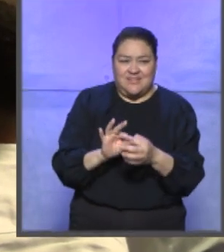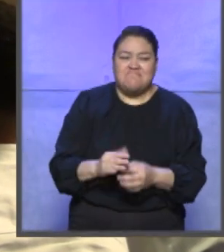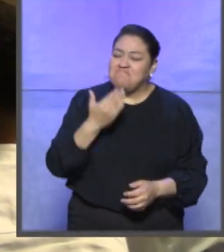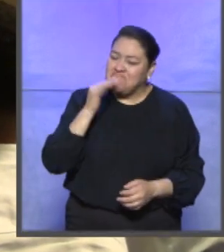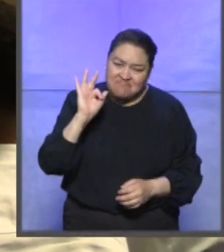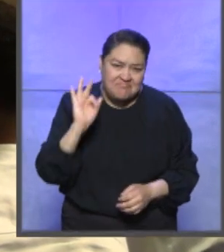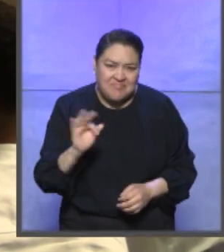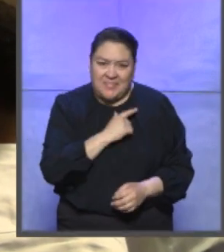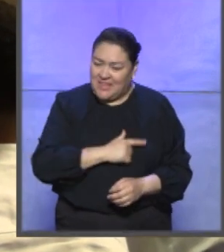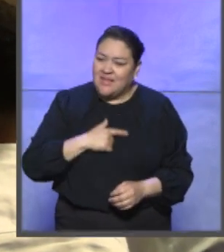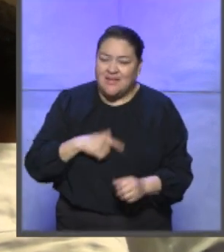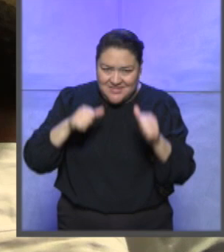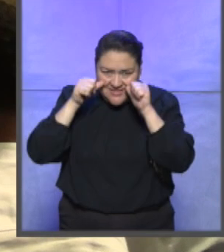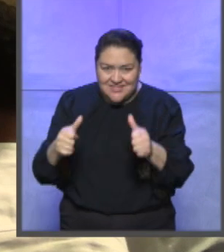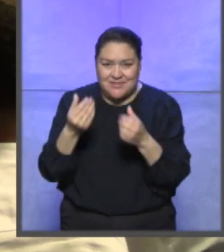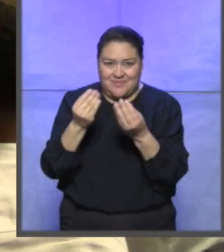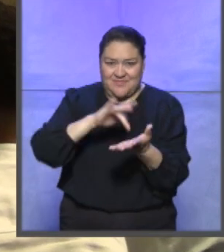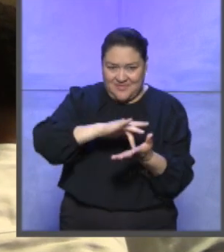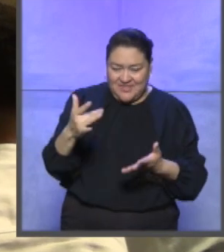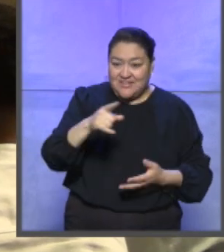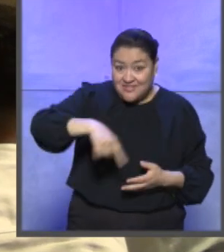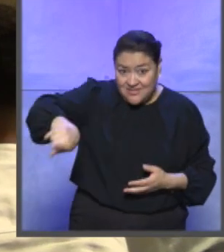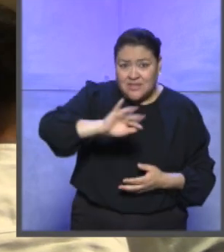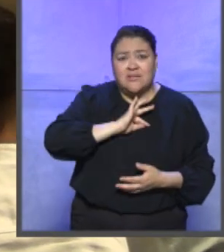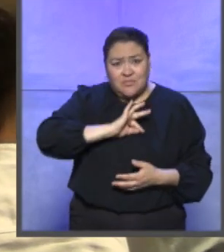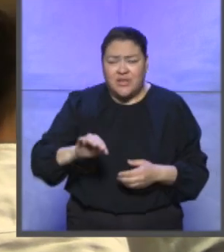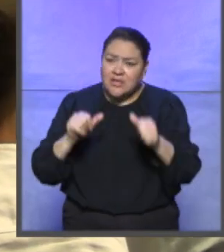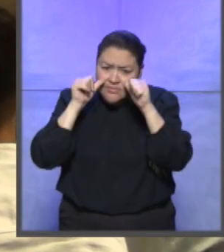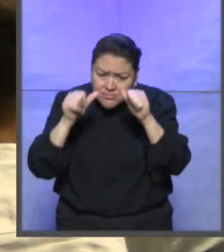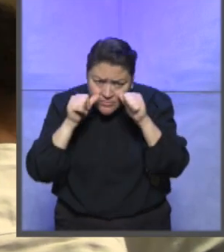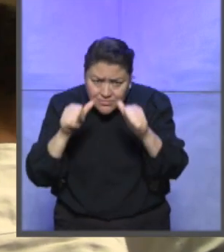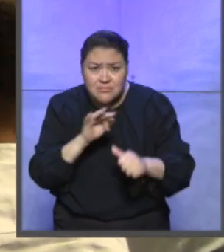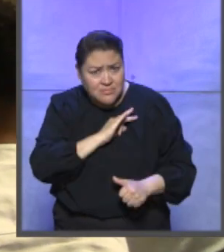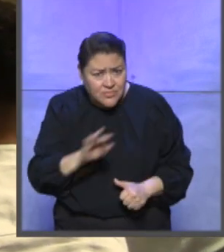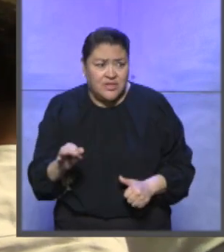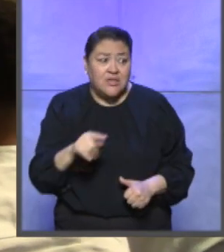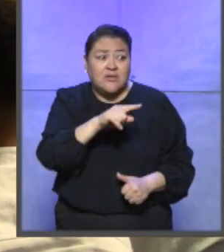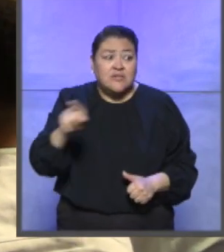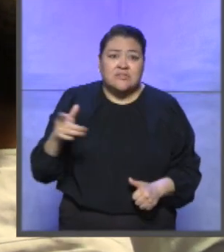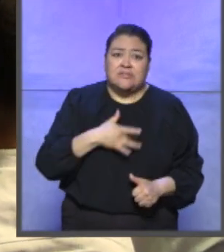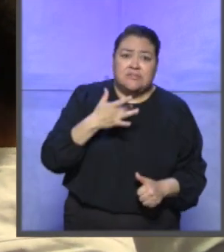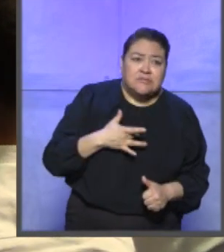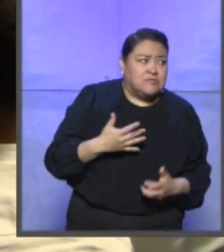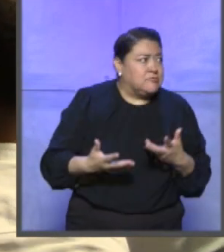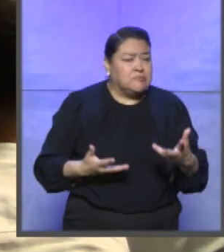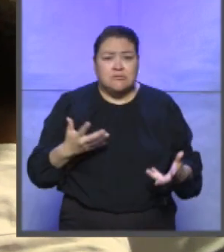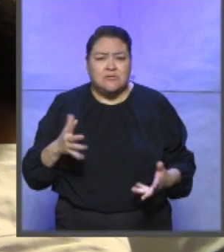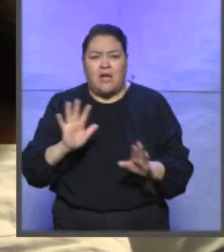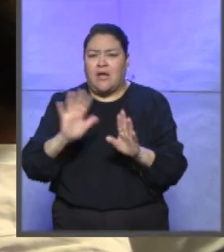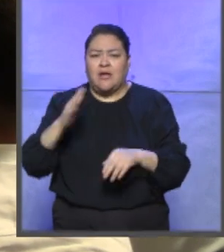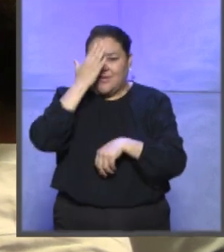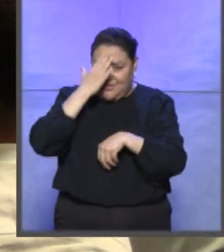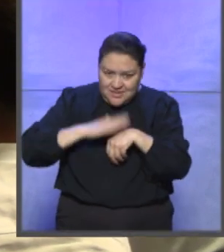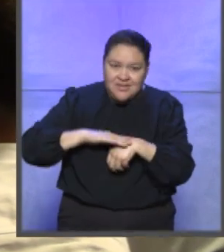Preparados para este tema. A los que nos están escuchando, muchas gracias. Seamos una escucha activa y no se preocupen que lo que se escucha aquí